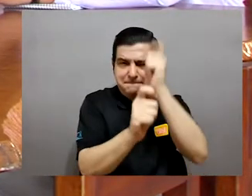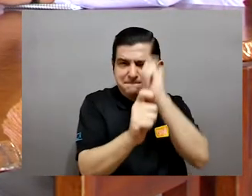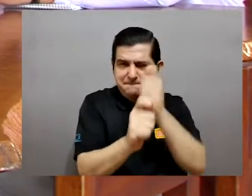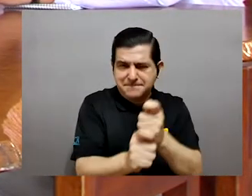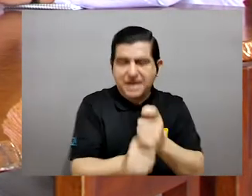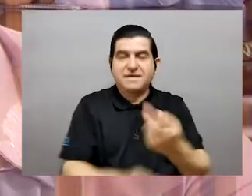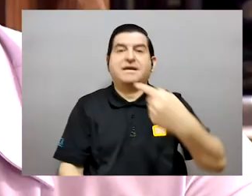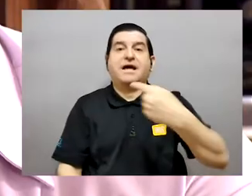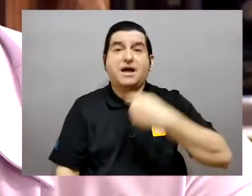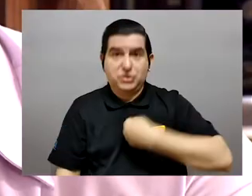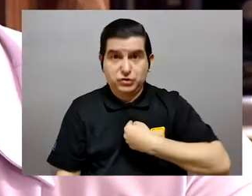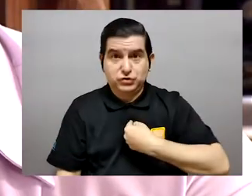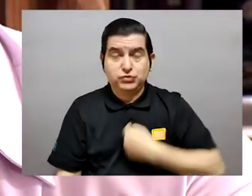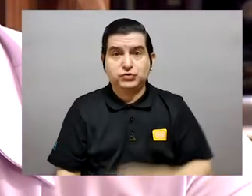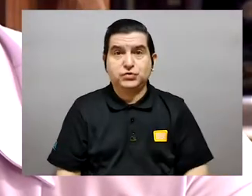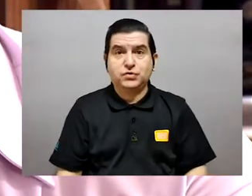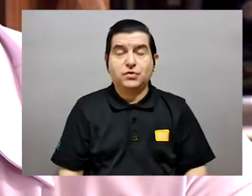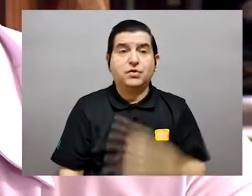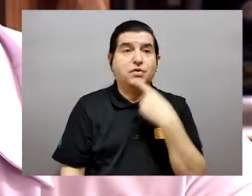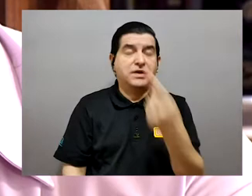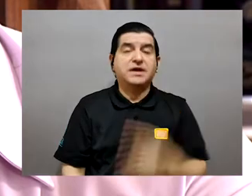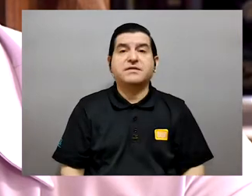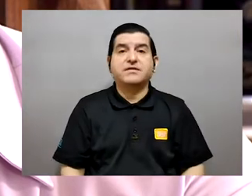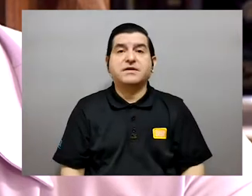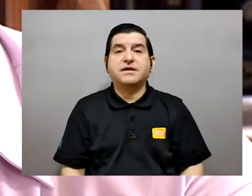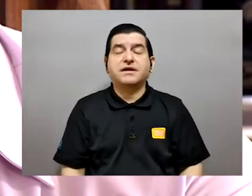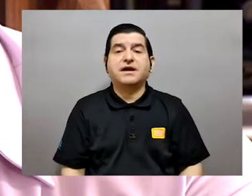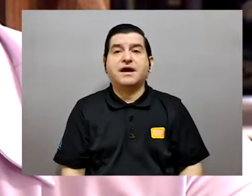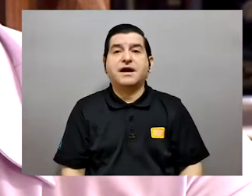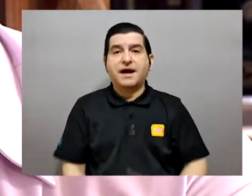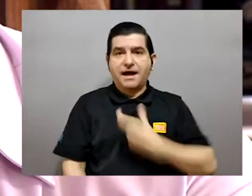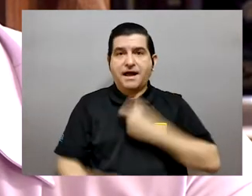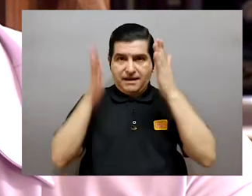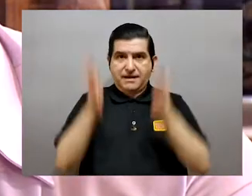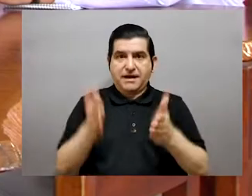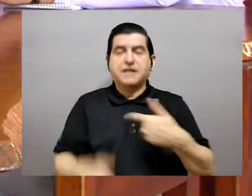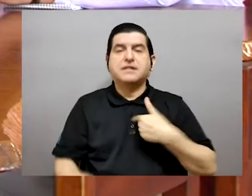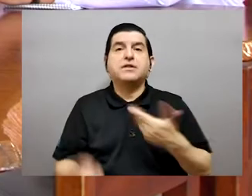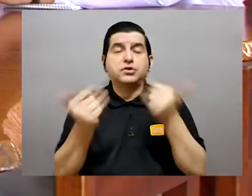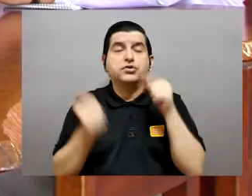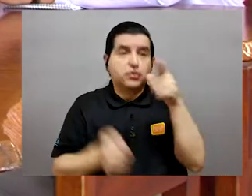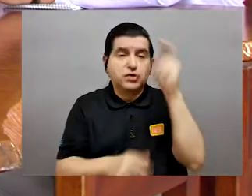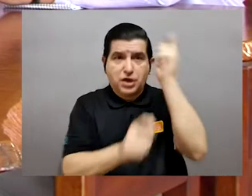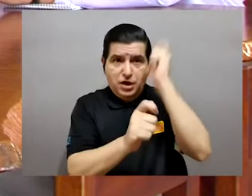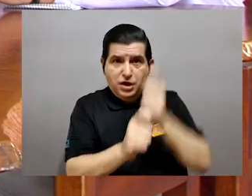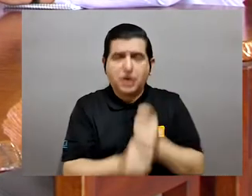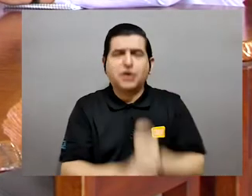a Florencia y me encuentro el David de Miguel Ángel y digo, ¿qué es esto?